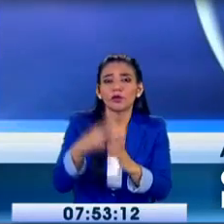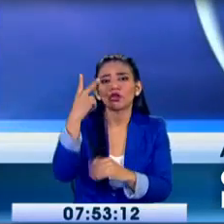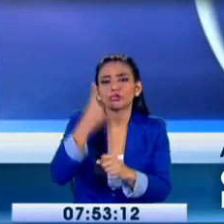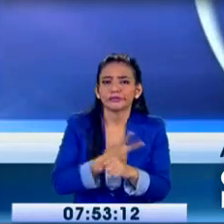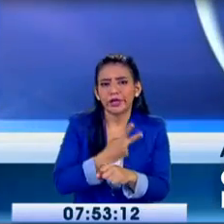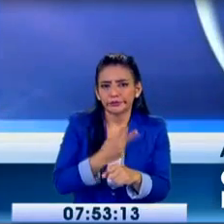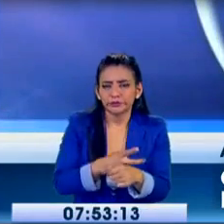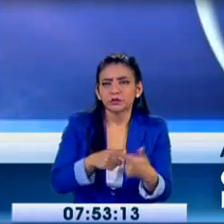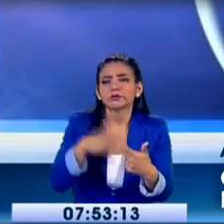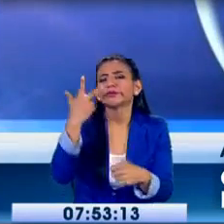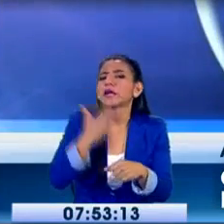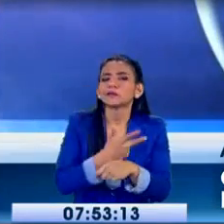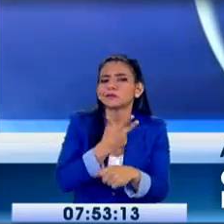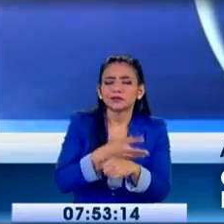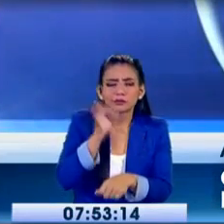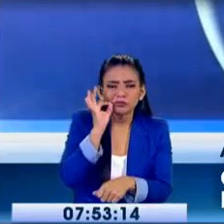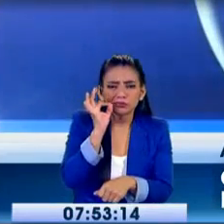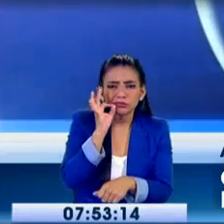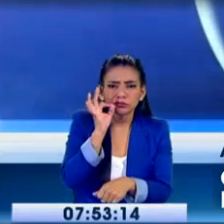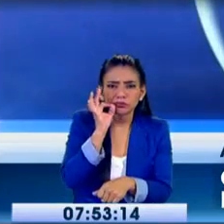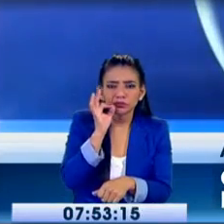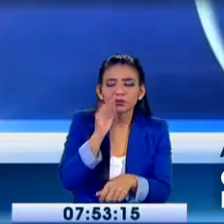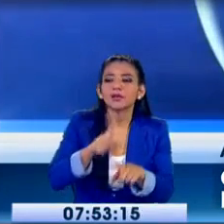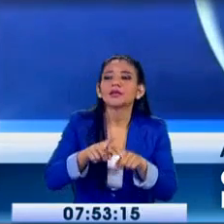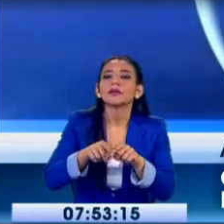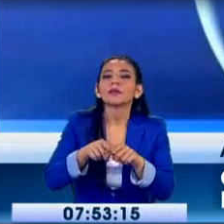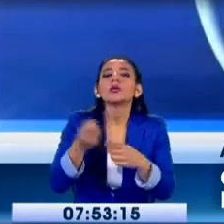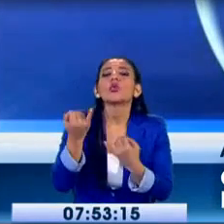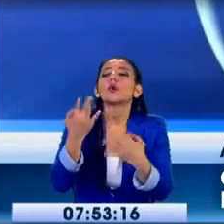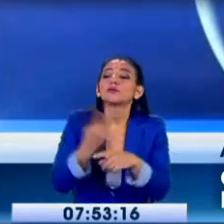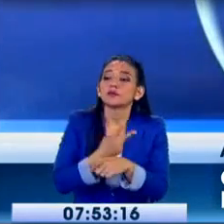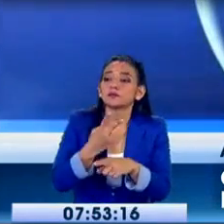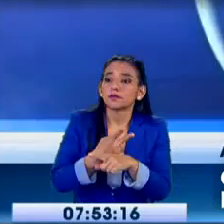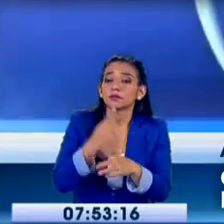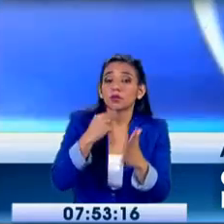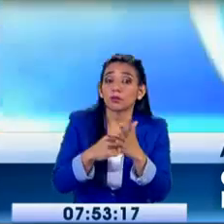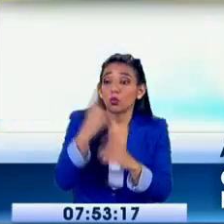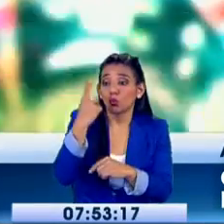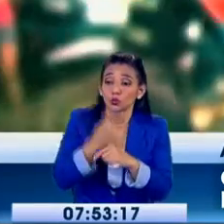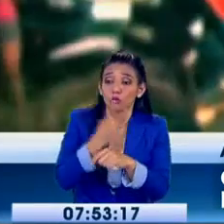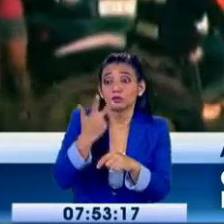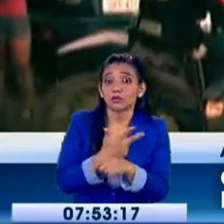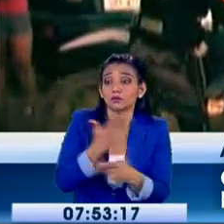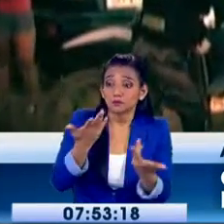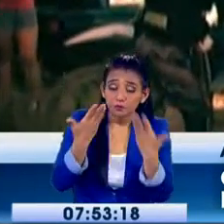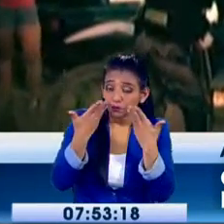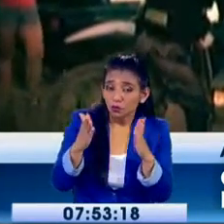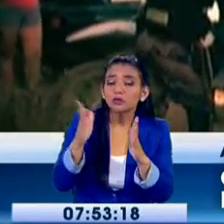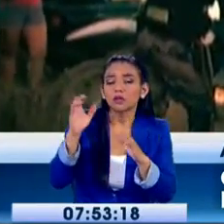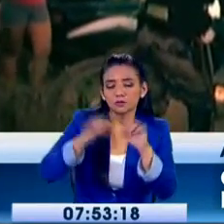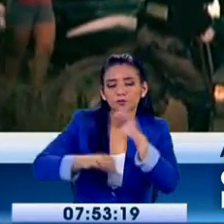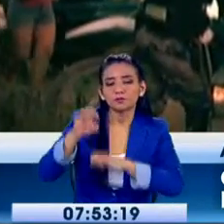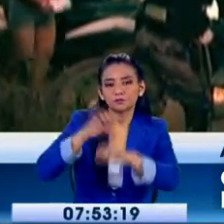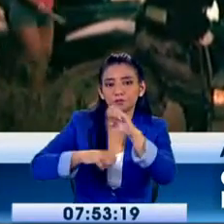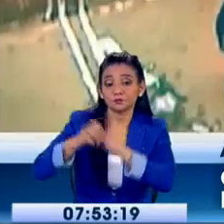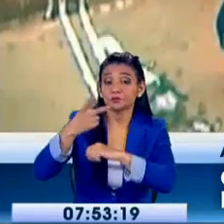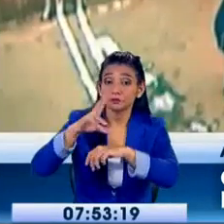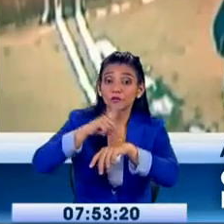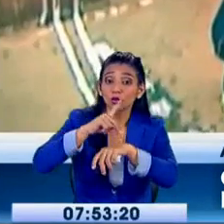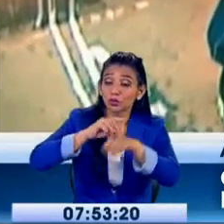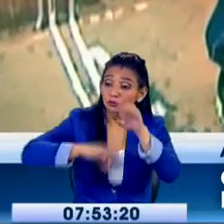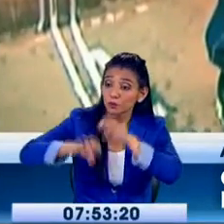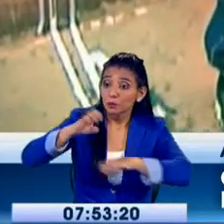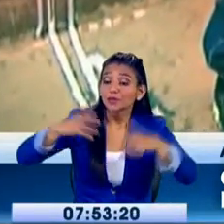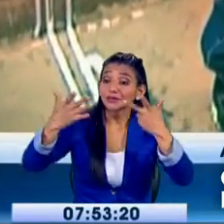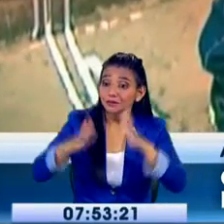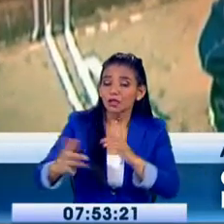veces al día, tres veces al día. Se determina mucho por la frecuencia que tenga en el consumo de drogas. Una vez bajo observación profesional,